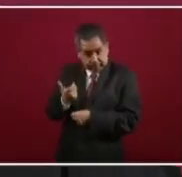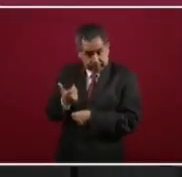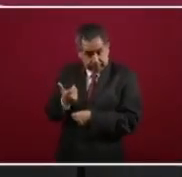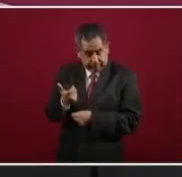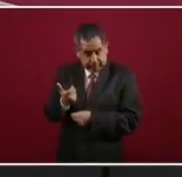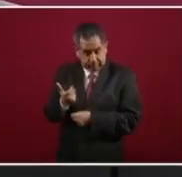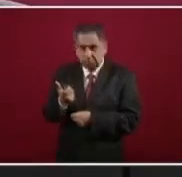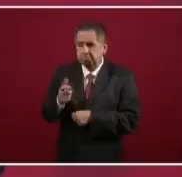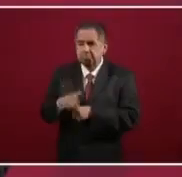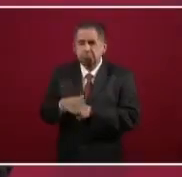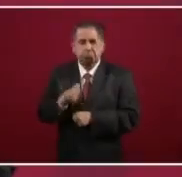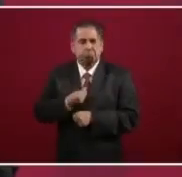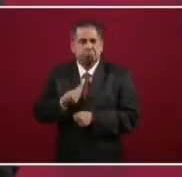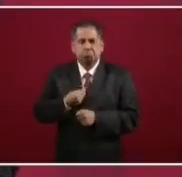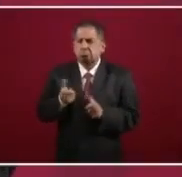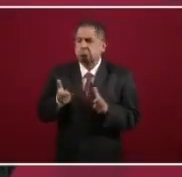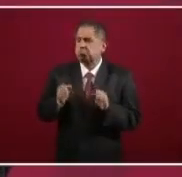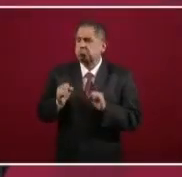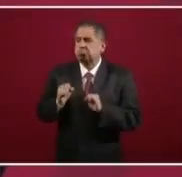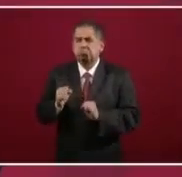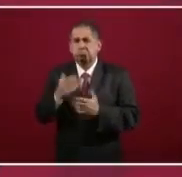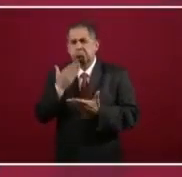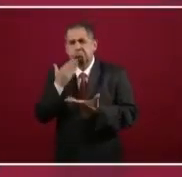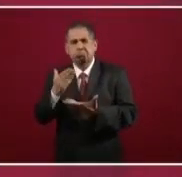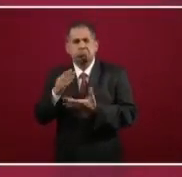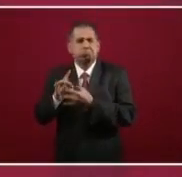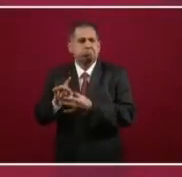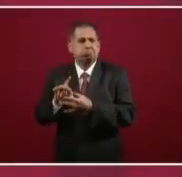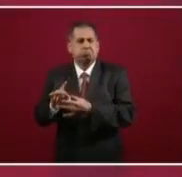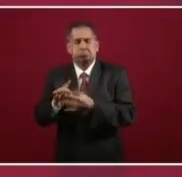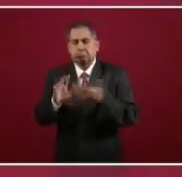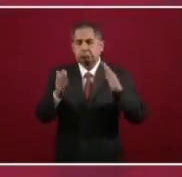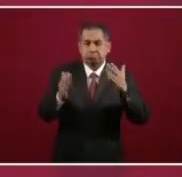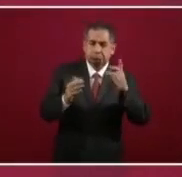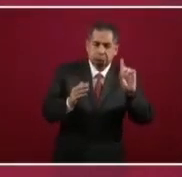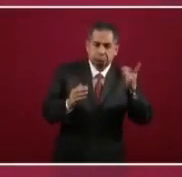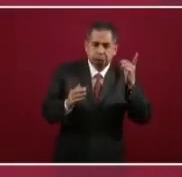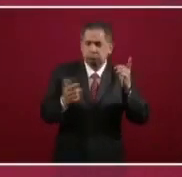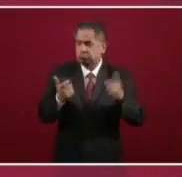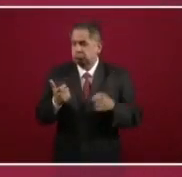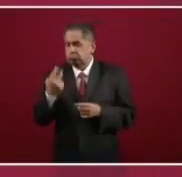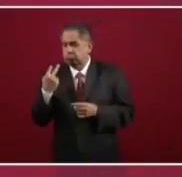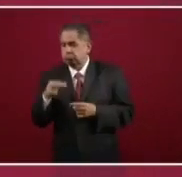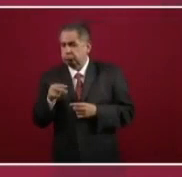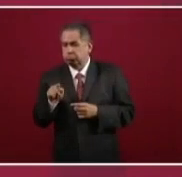que más se ha fortalecido con relación al dólar